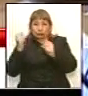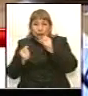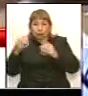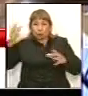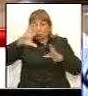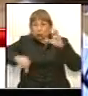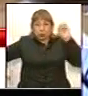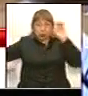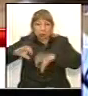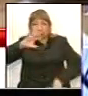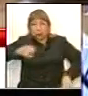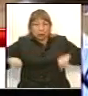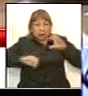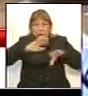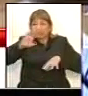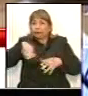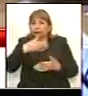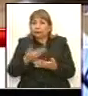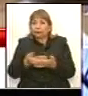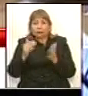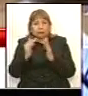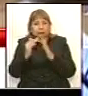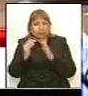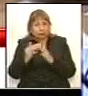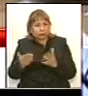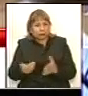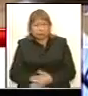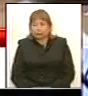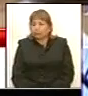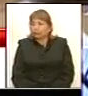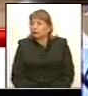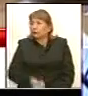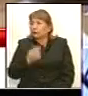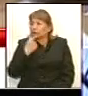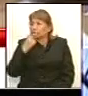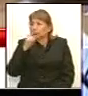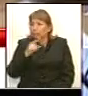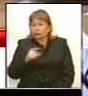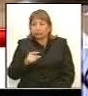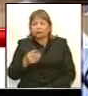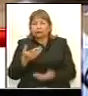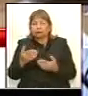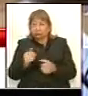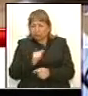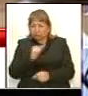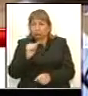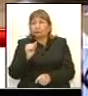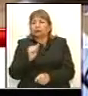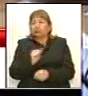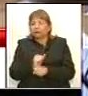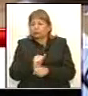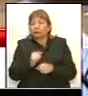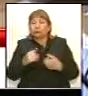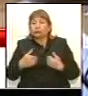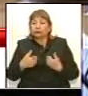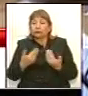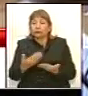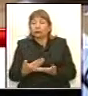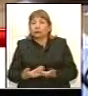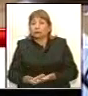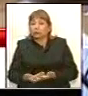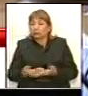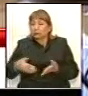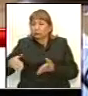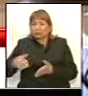llevaban todo, las cosas de las casas. A eso es que lo citamos. Lo que se puede prevenir, la corriente del Niño,